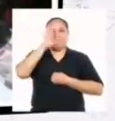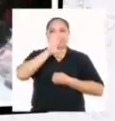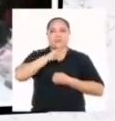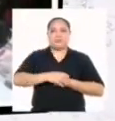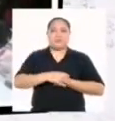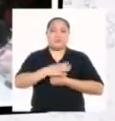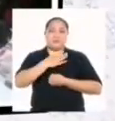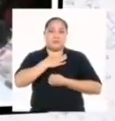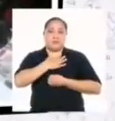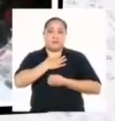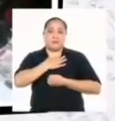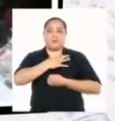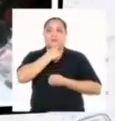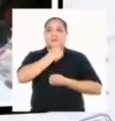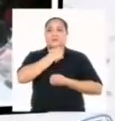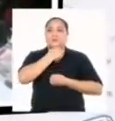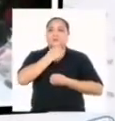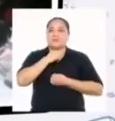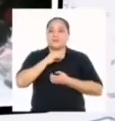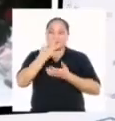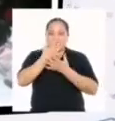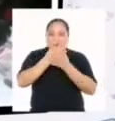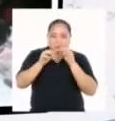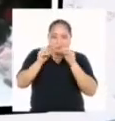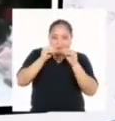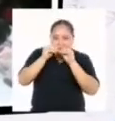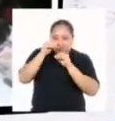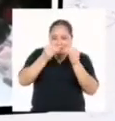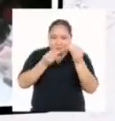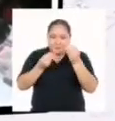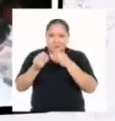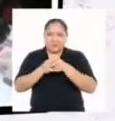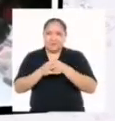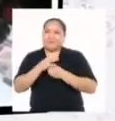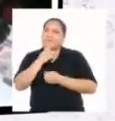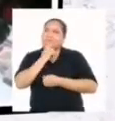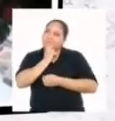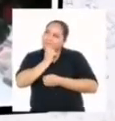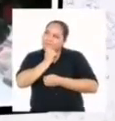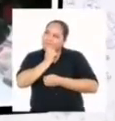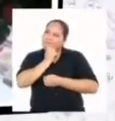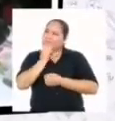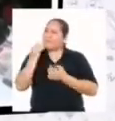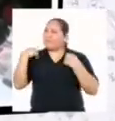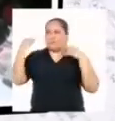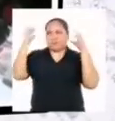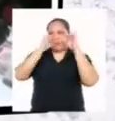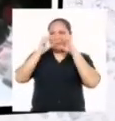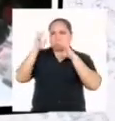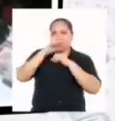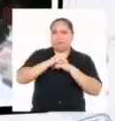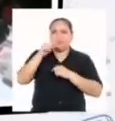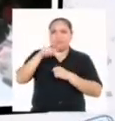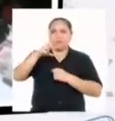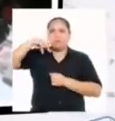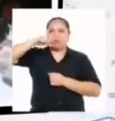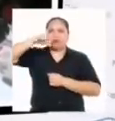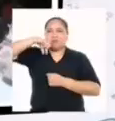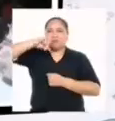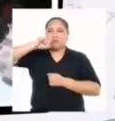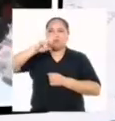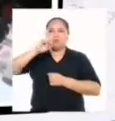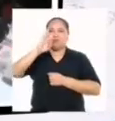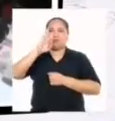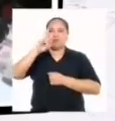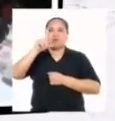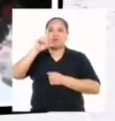Hola, a mí me gustan mucho las manualidades, aunque tengo una duda. ¿La papiroflexia